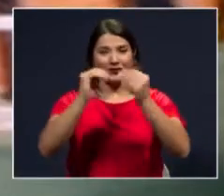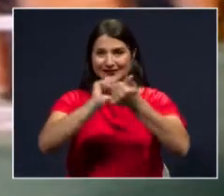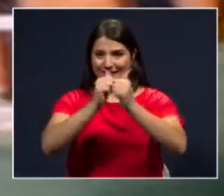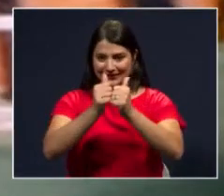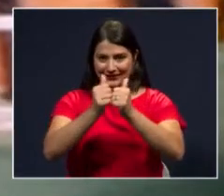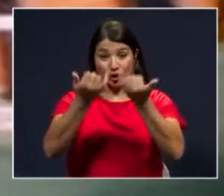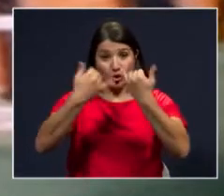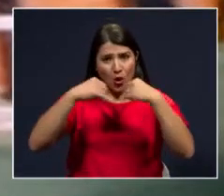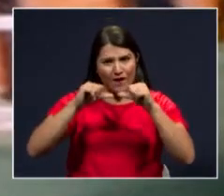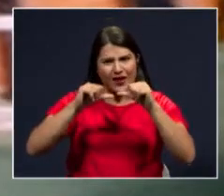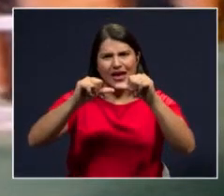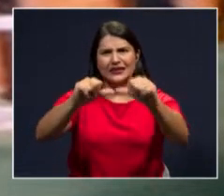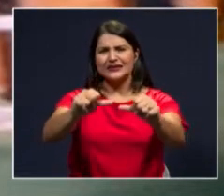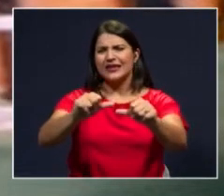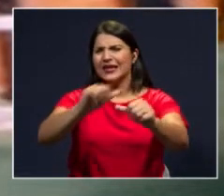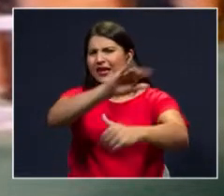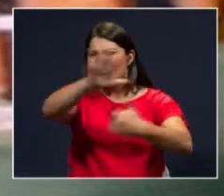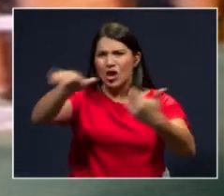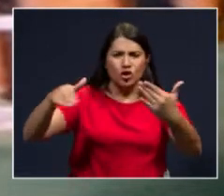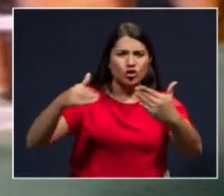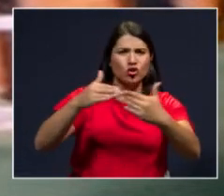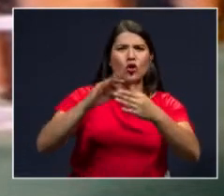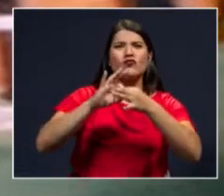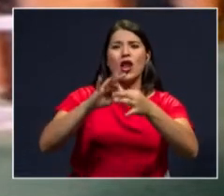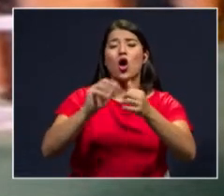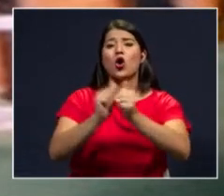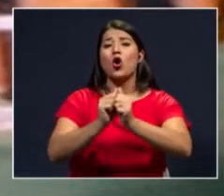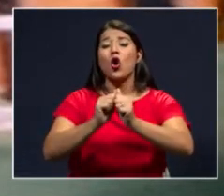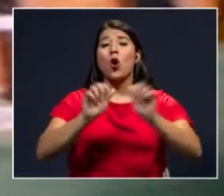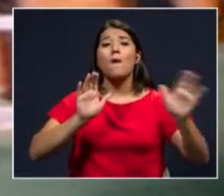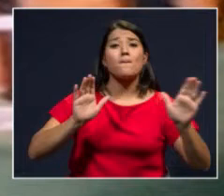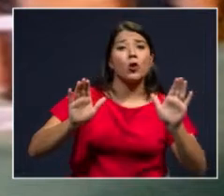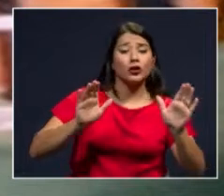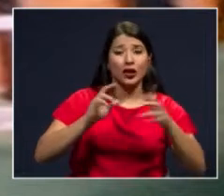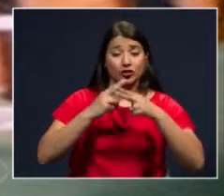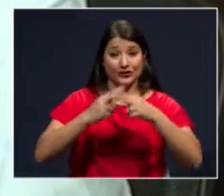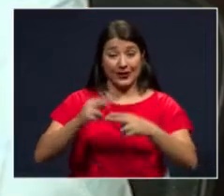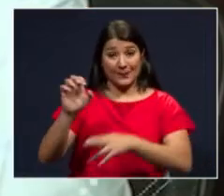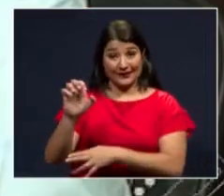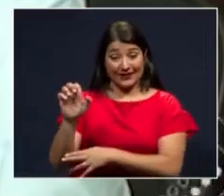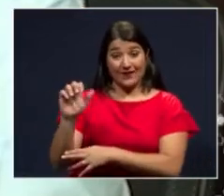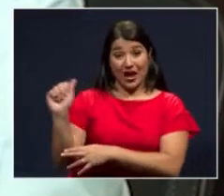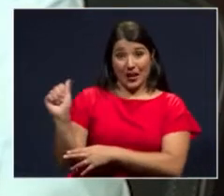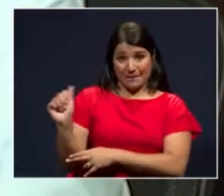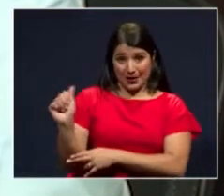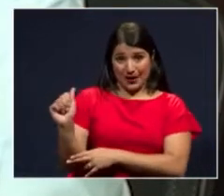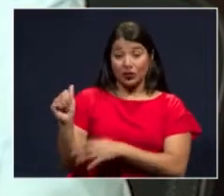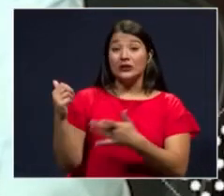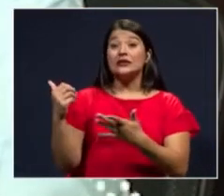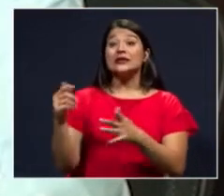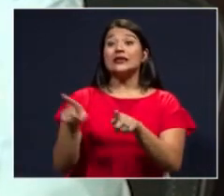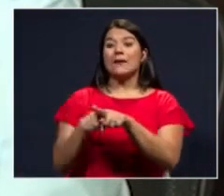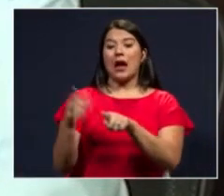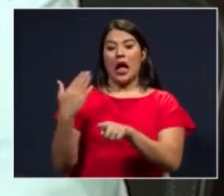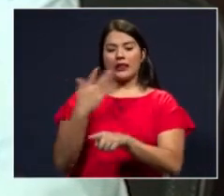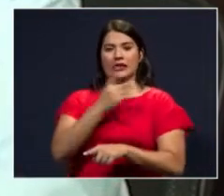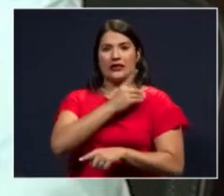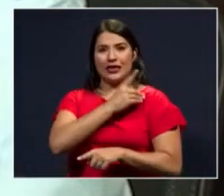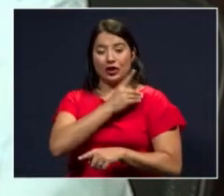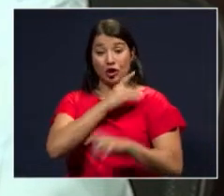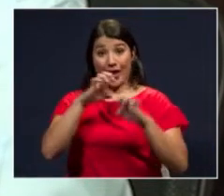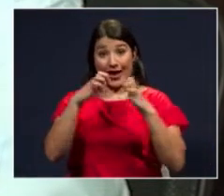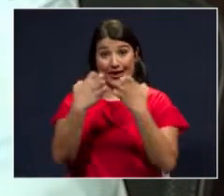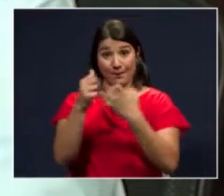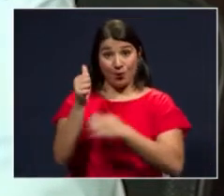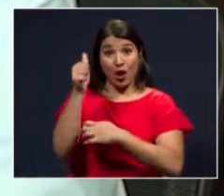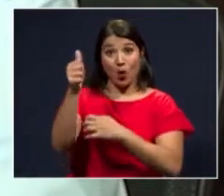deportiva continúa toda la historia alrededor del portero Esteban Alvarado. Parte de la ex directiva de Liga Deportiva Alajuelense aclaró un poco cómo